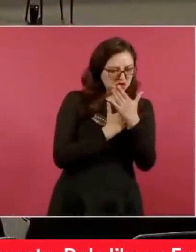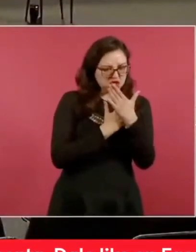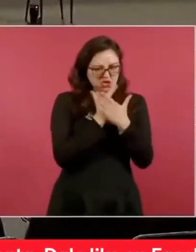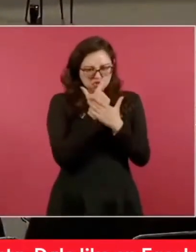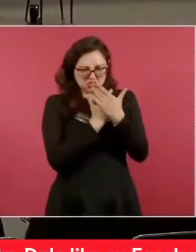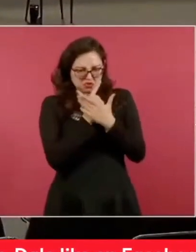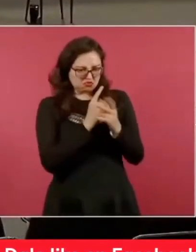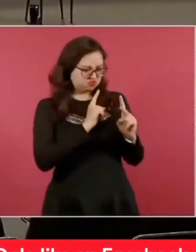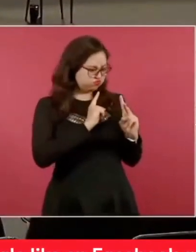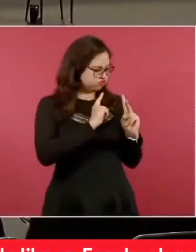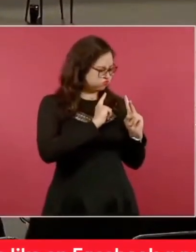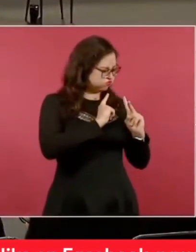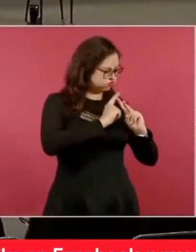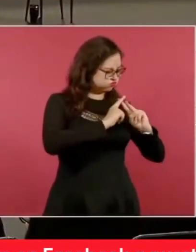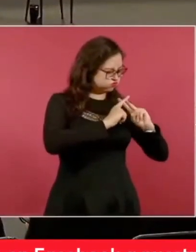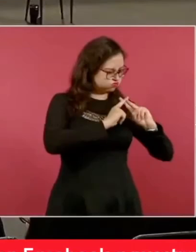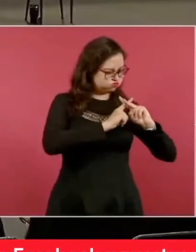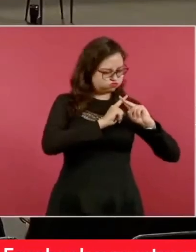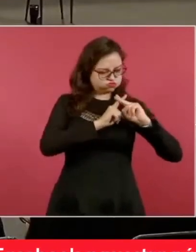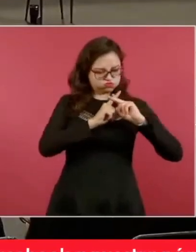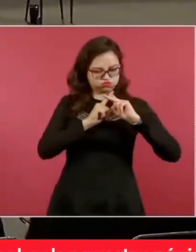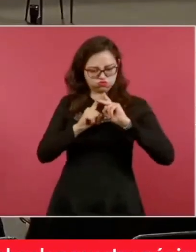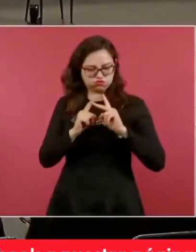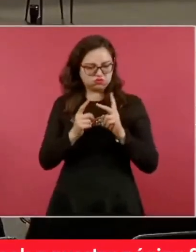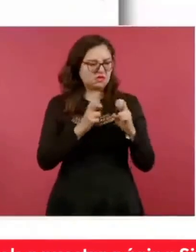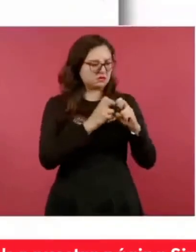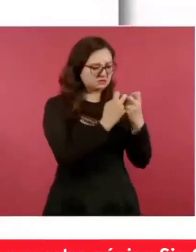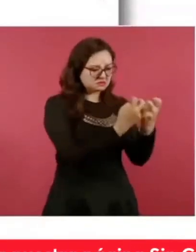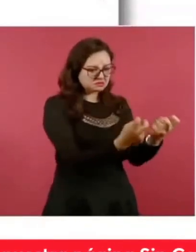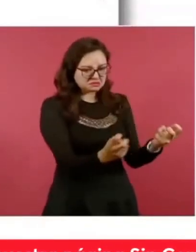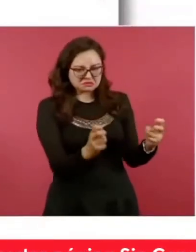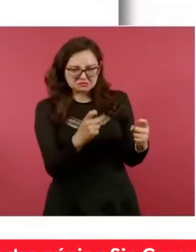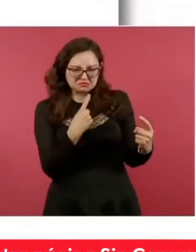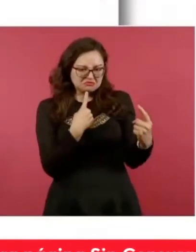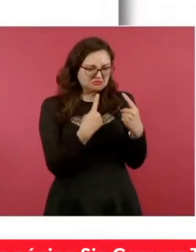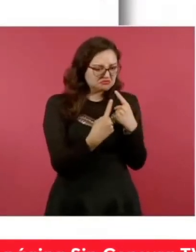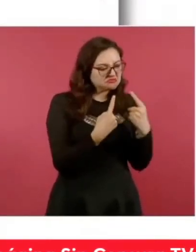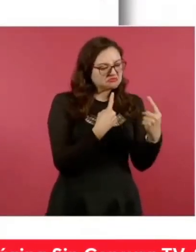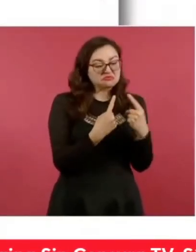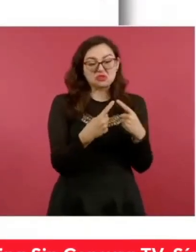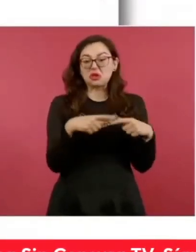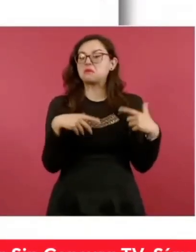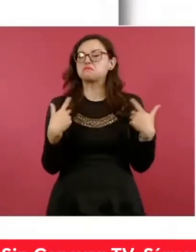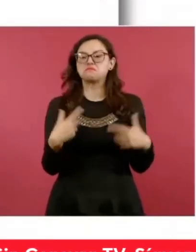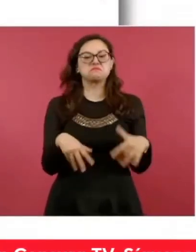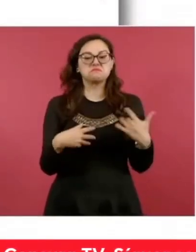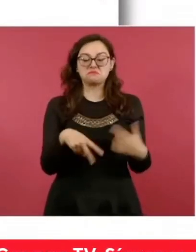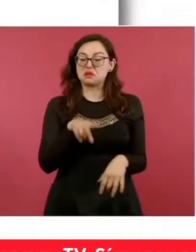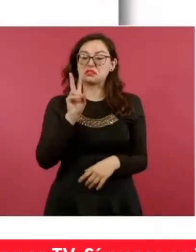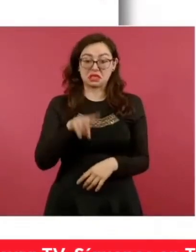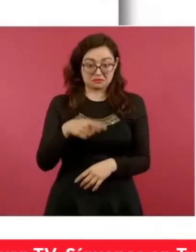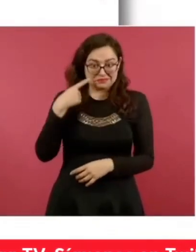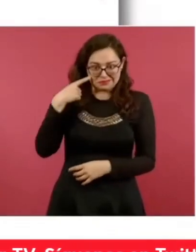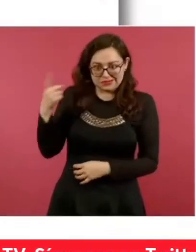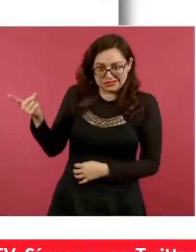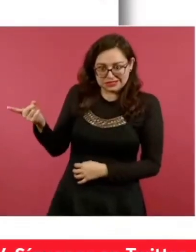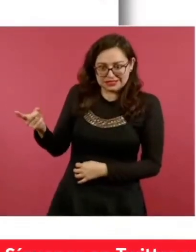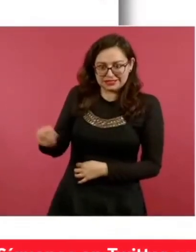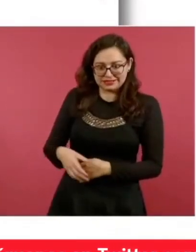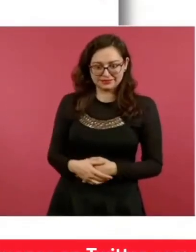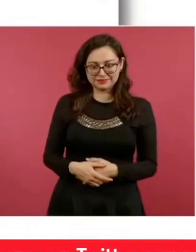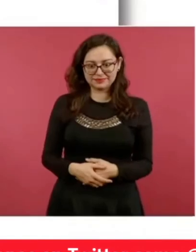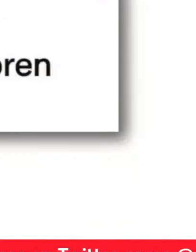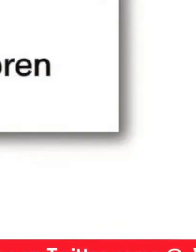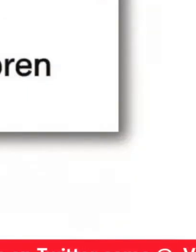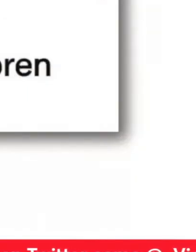Luis Pasos y Macario Schettino, había llegado a la brillante conclusión de que el peso